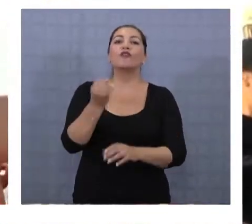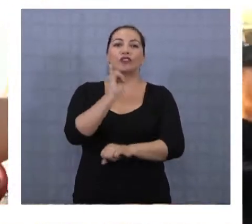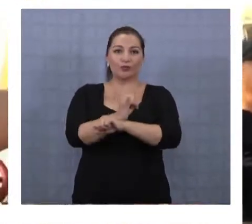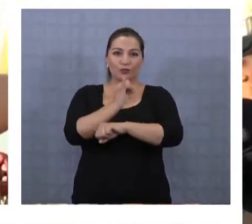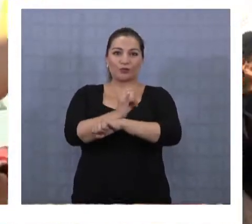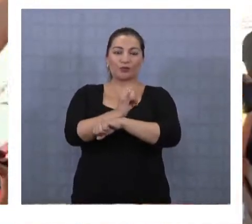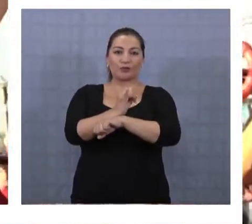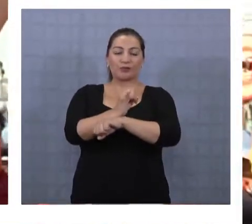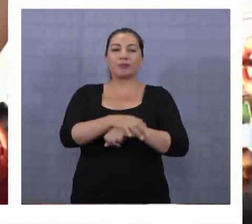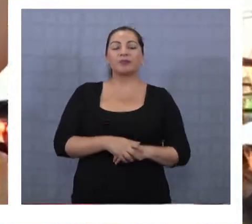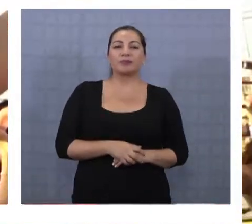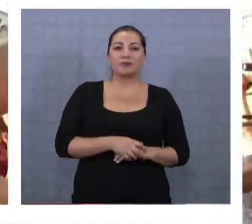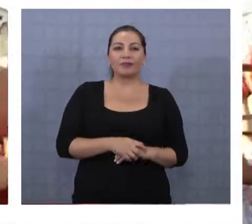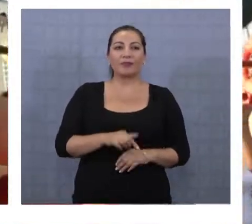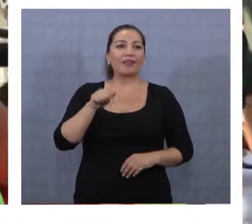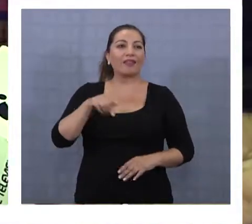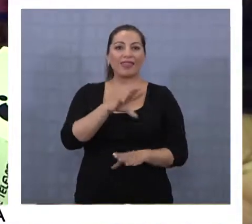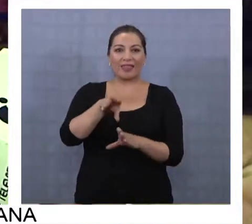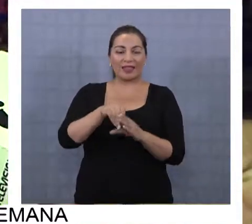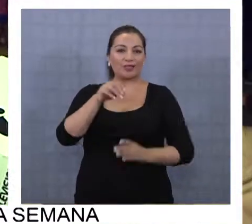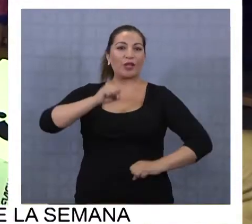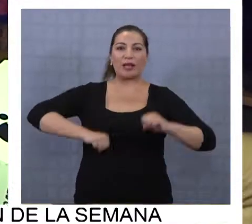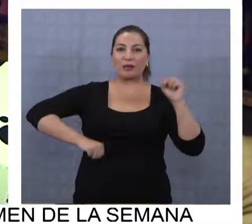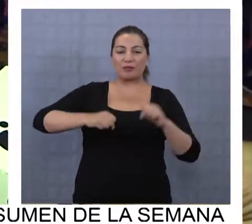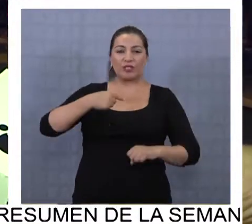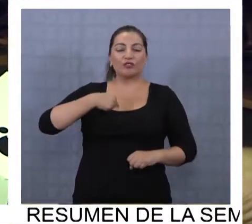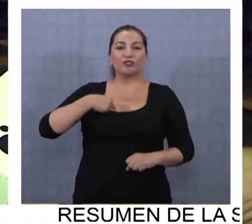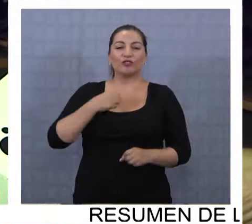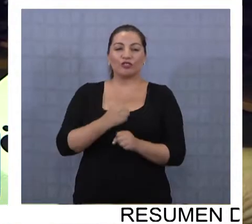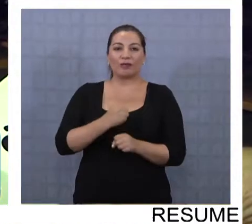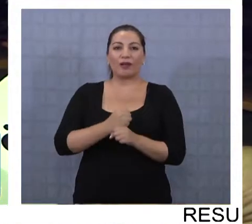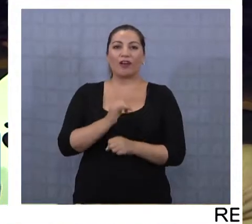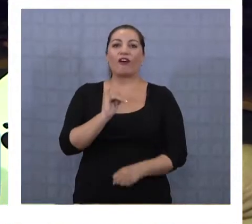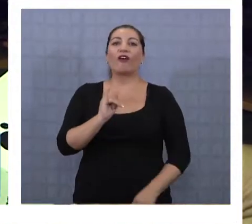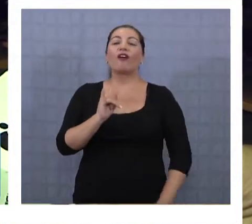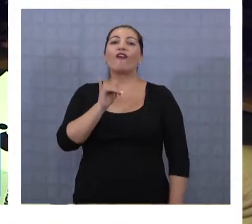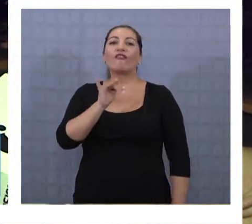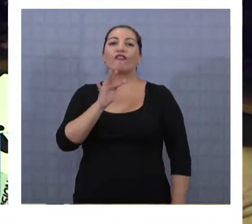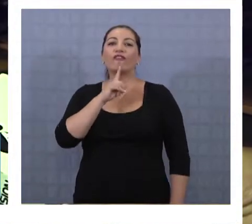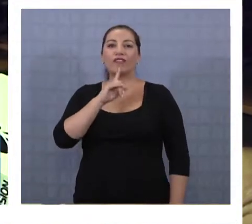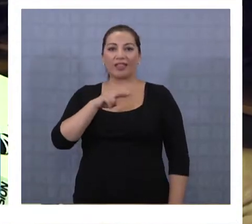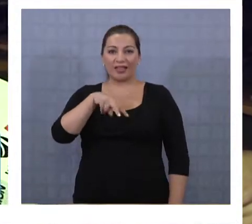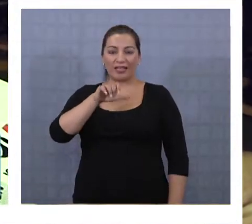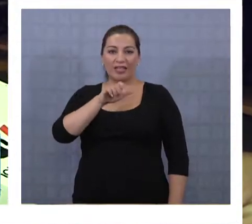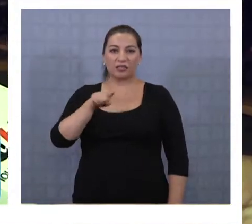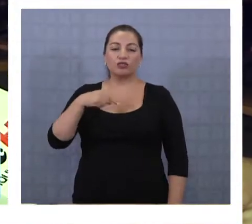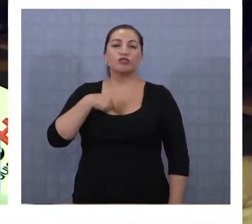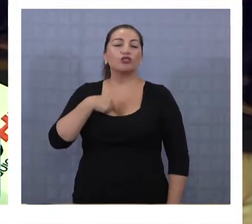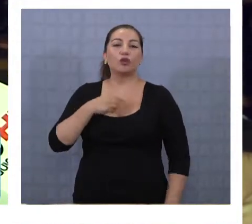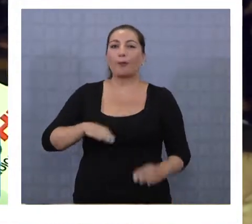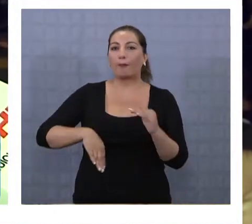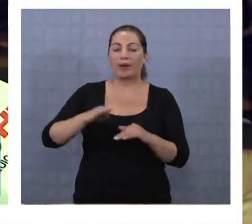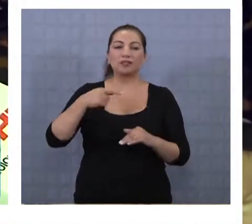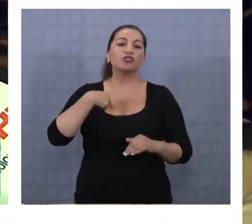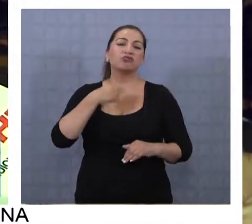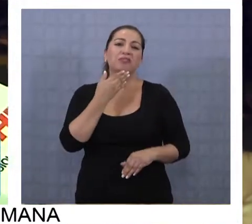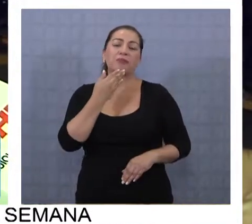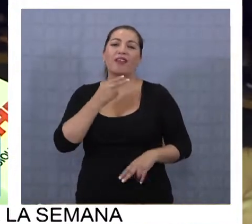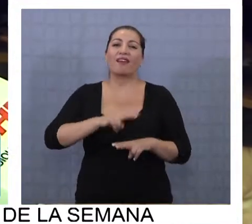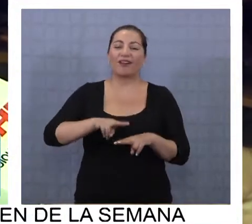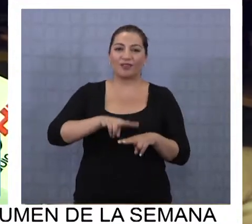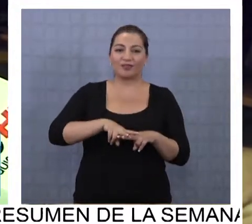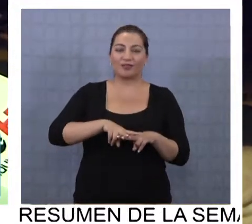instructores, porque dentro de la empresa a la cual yo pertenezco en el fitness, soy máster de algunos de los programas, por lo tanto yo misma imparto